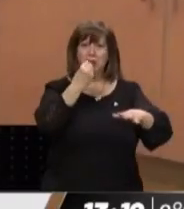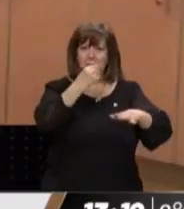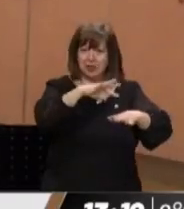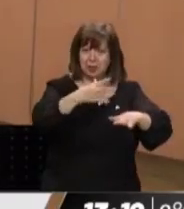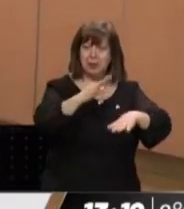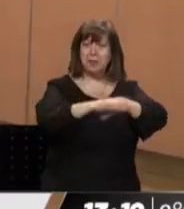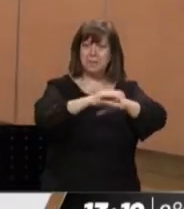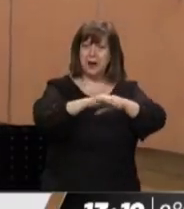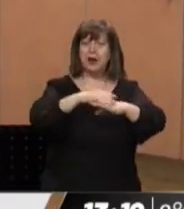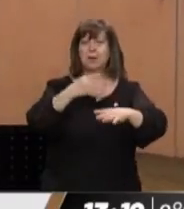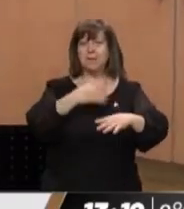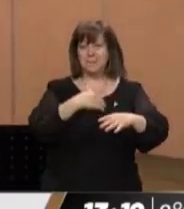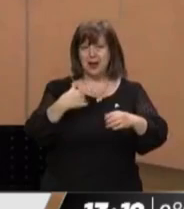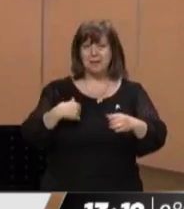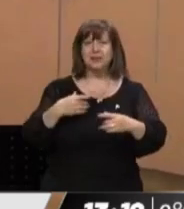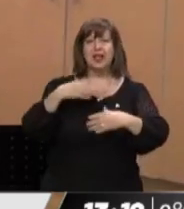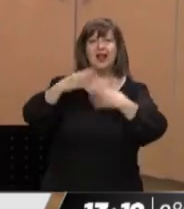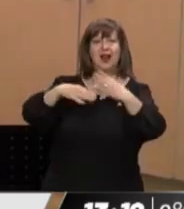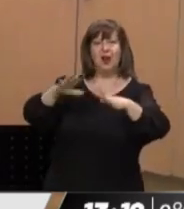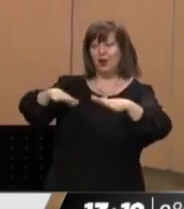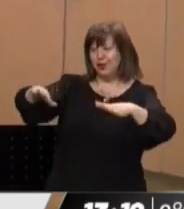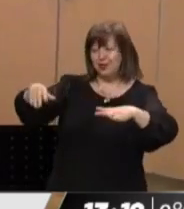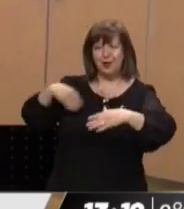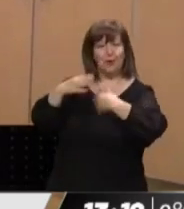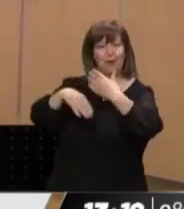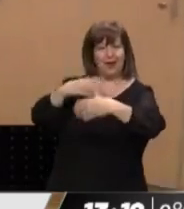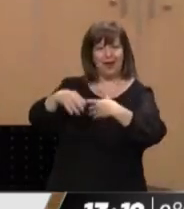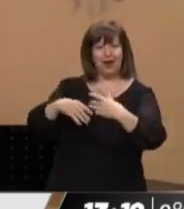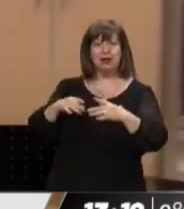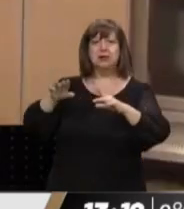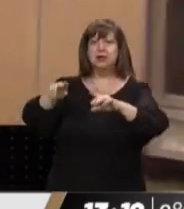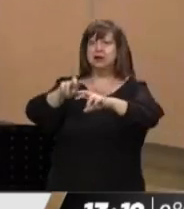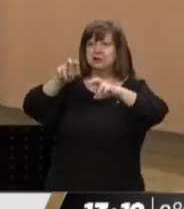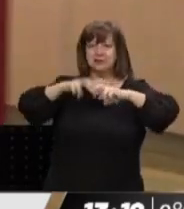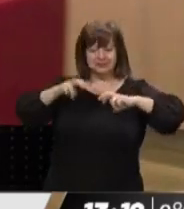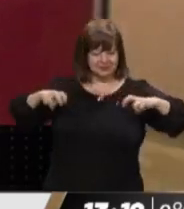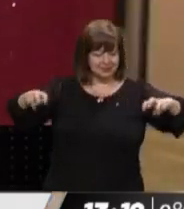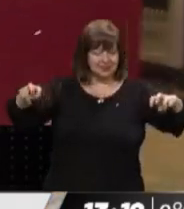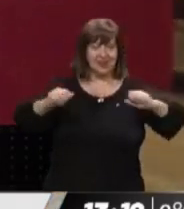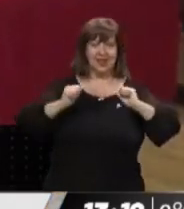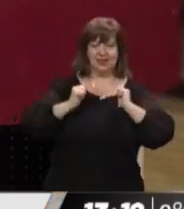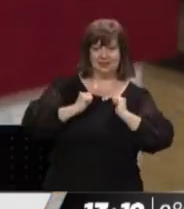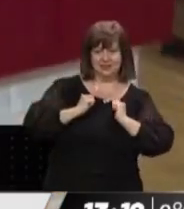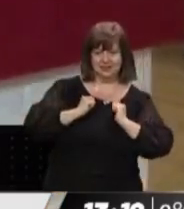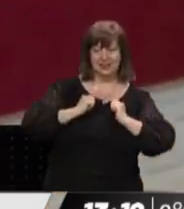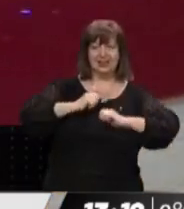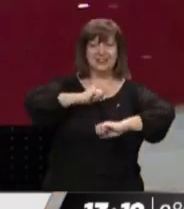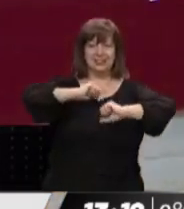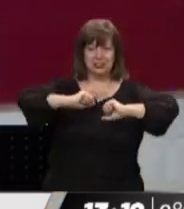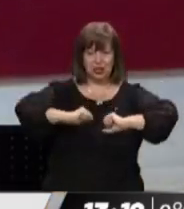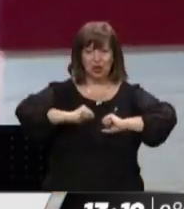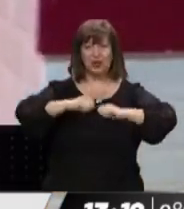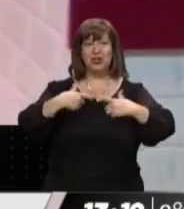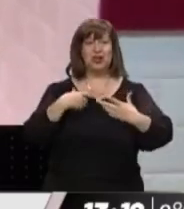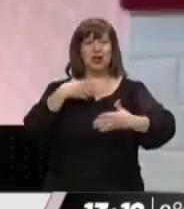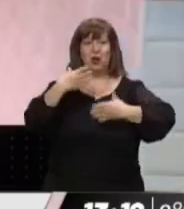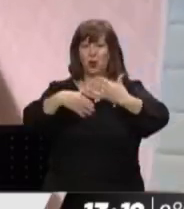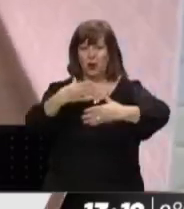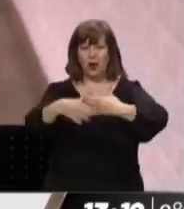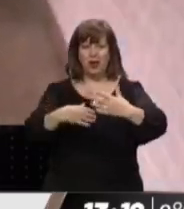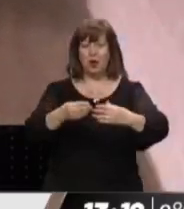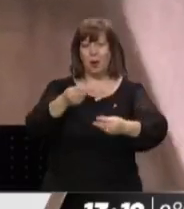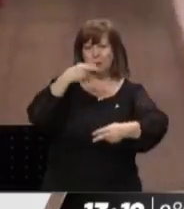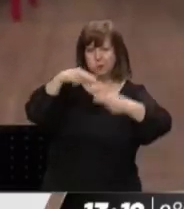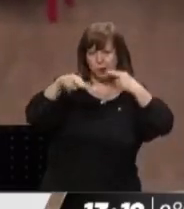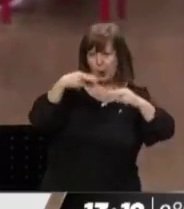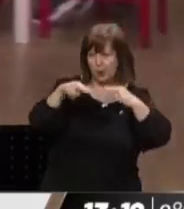Los chicos juegan, tienen juegos, tienen una sala de estar y para jugar. En ese sentido, creo que son todos ventajas. Exactamente,